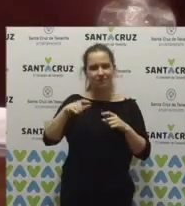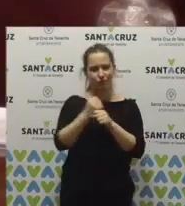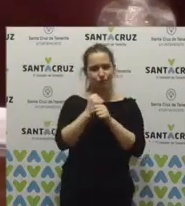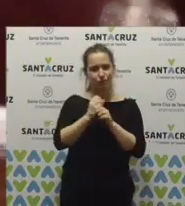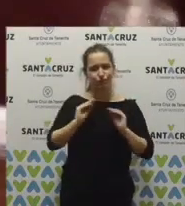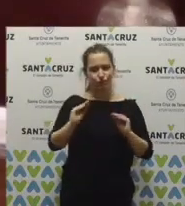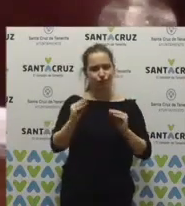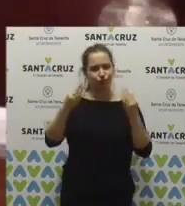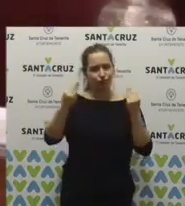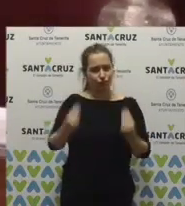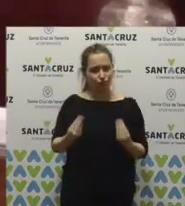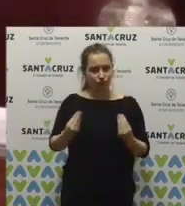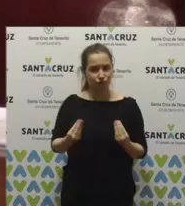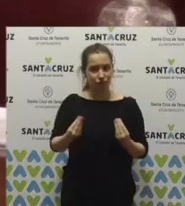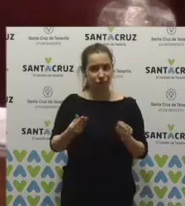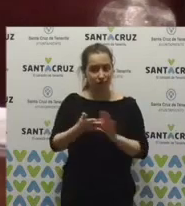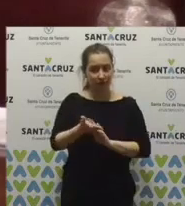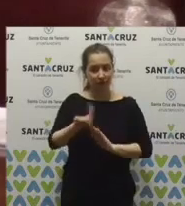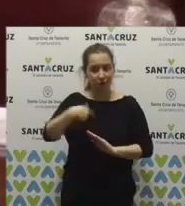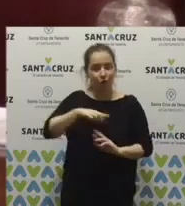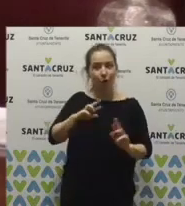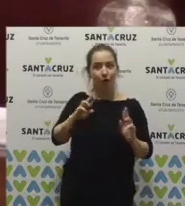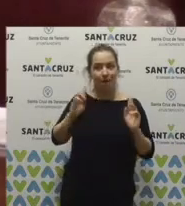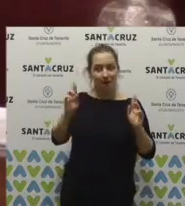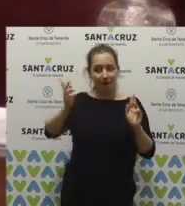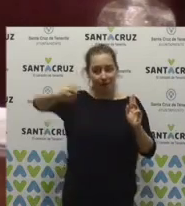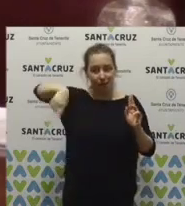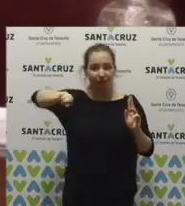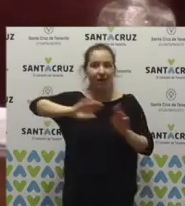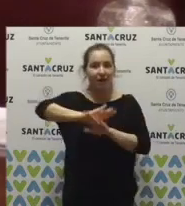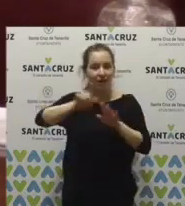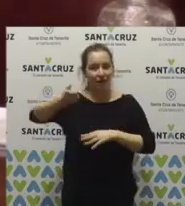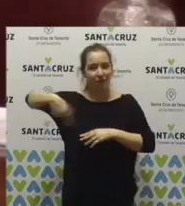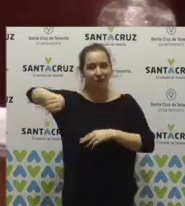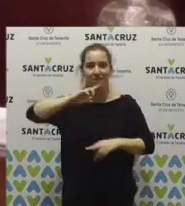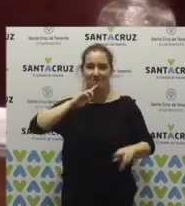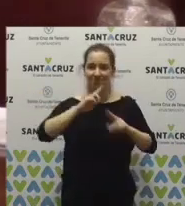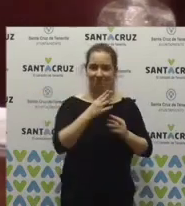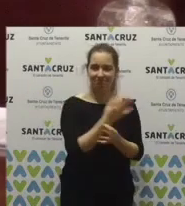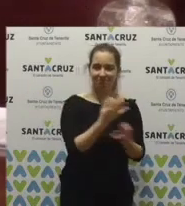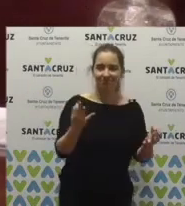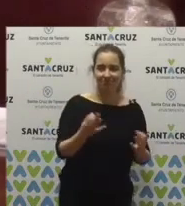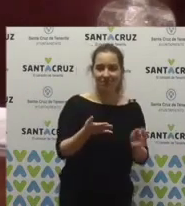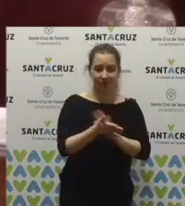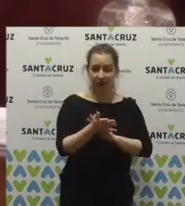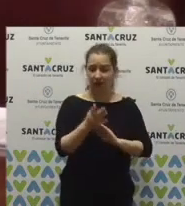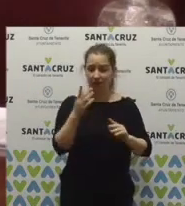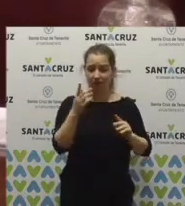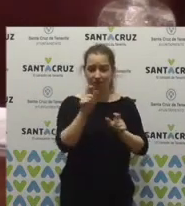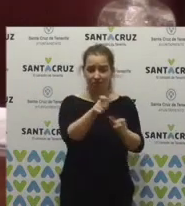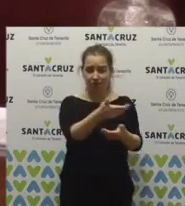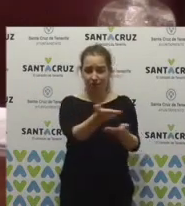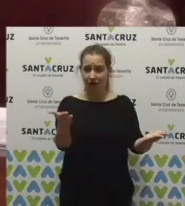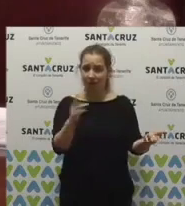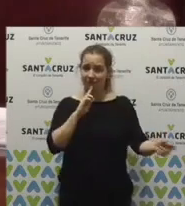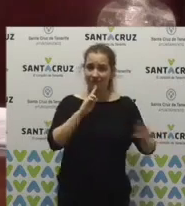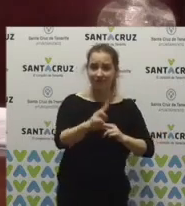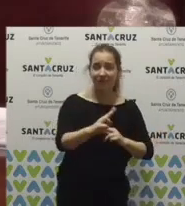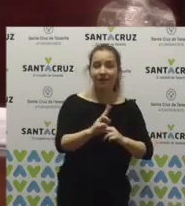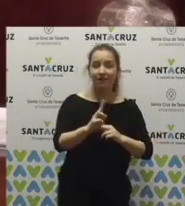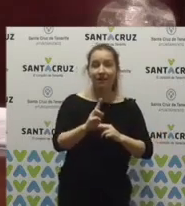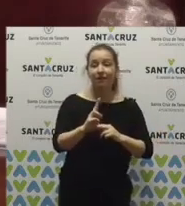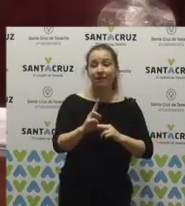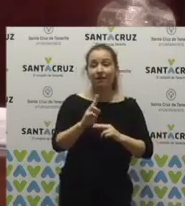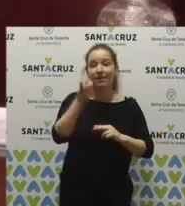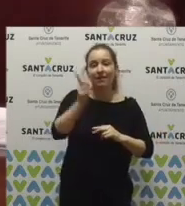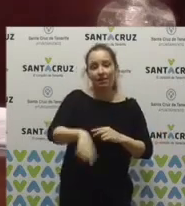lo que se espera y demanda de nosotros que mirar por la ciudadanía y en todo caso pues decir